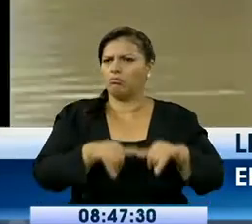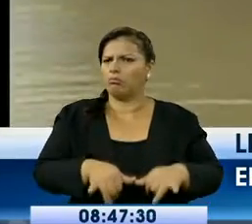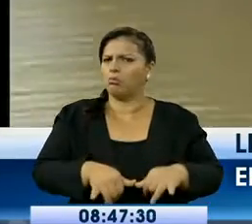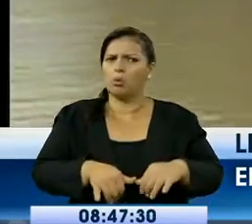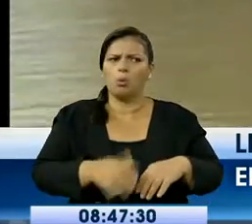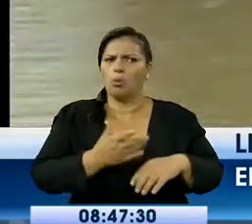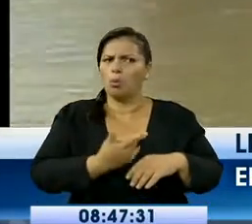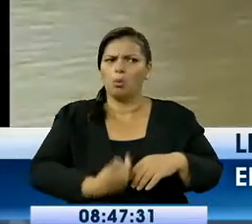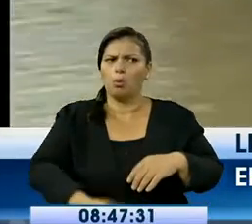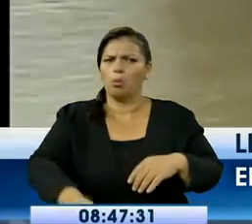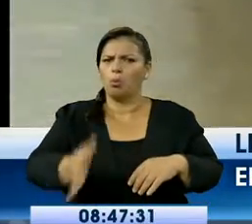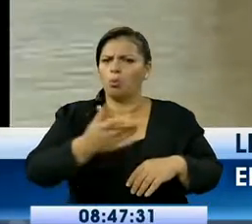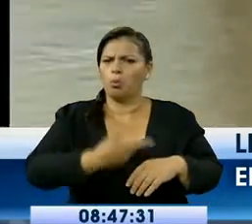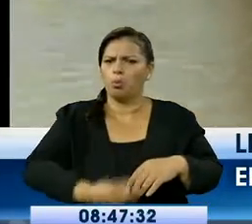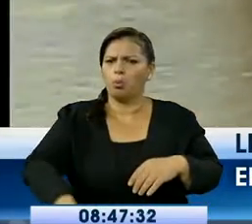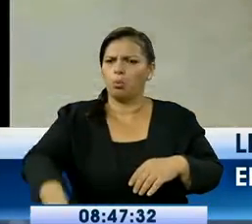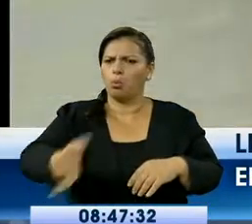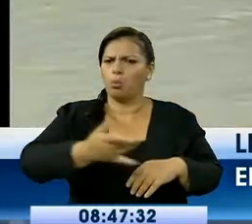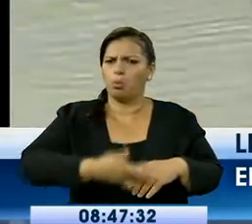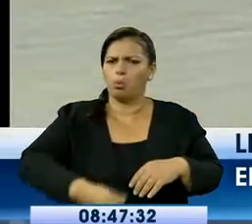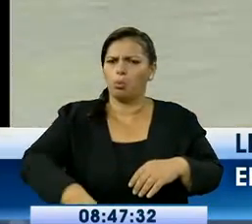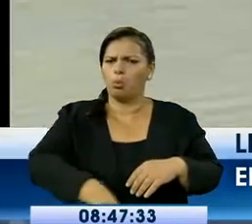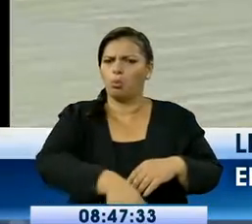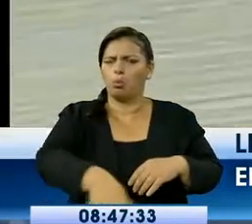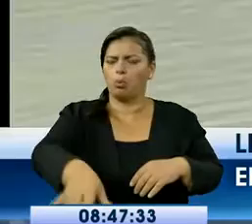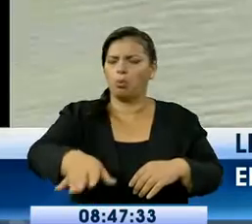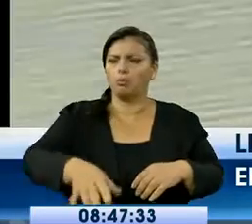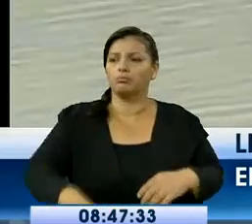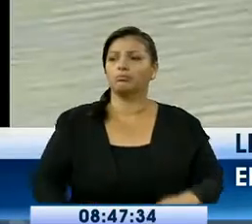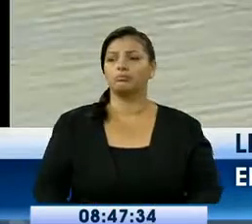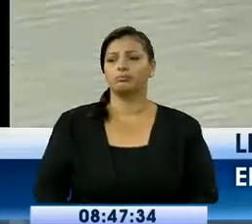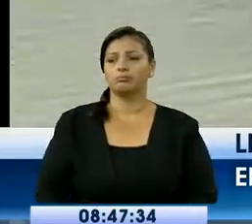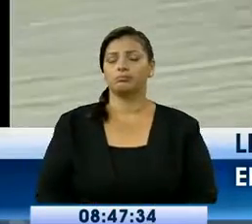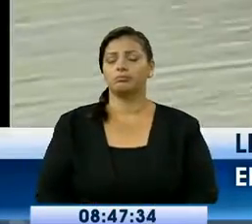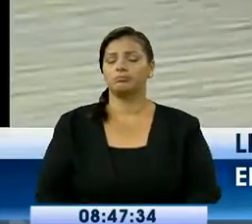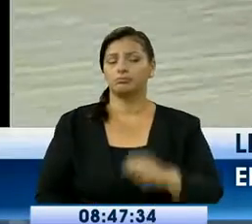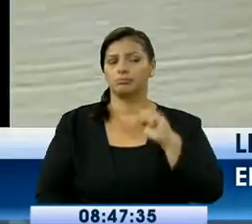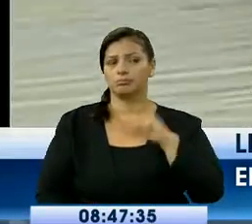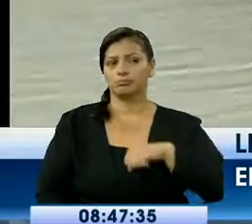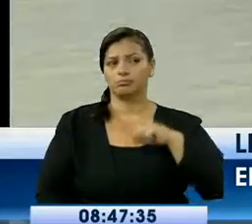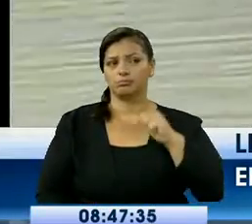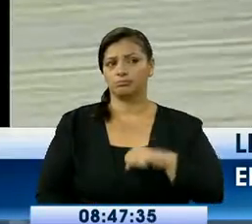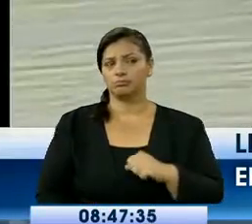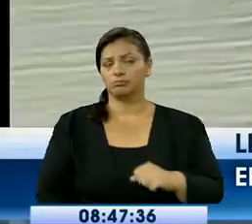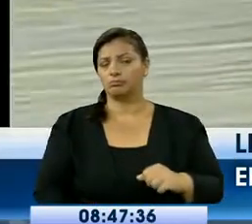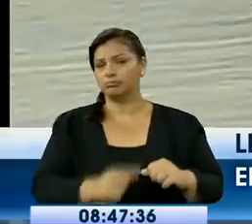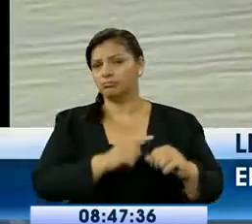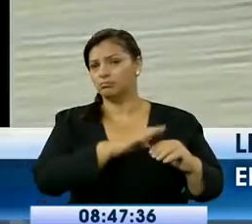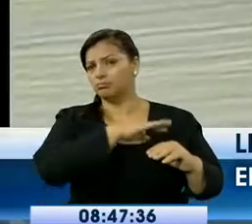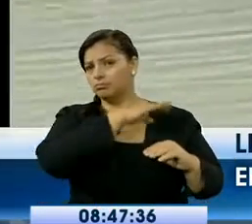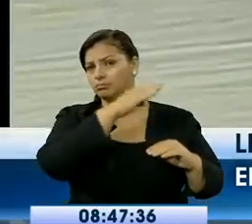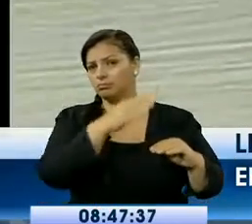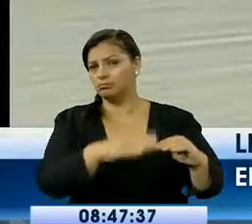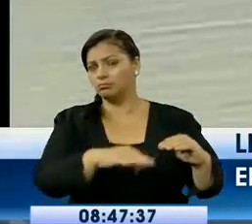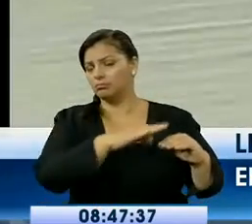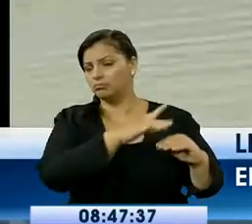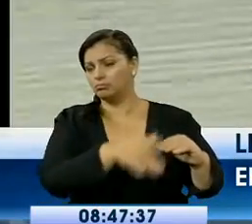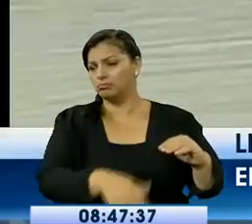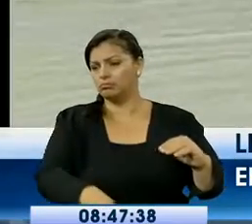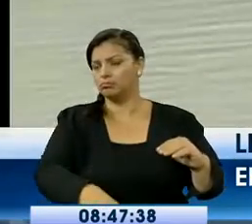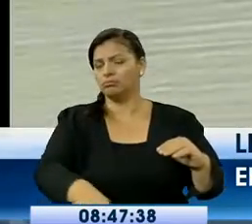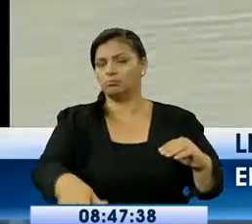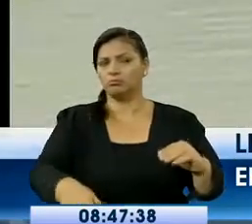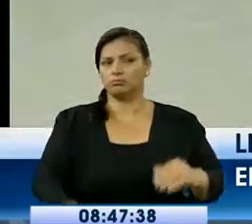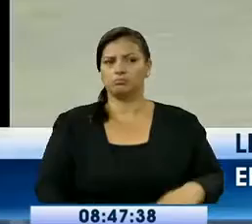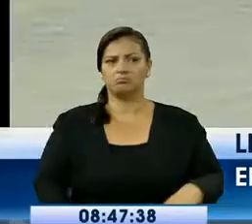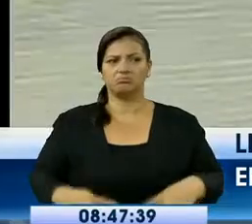que corre. Exacto, es agua por eso digo, esta agua viene de arriba al cerro. Y antes no pasaba por aquí, ahorita pasa por aquí. Así vivimos nosotros. Por